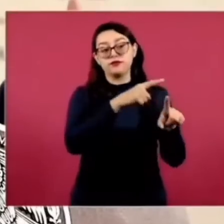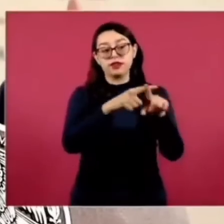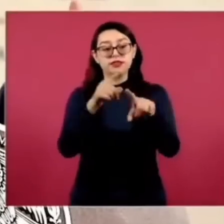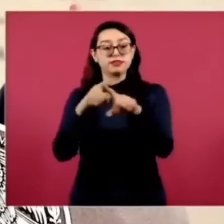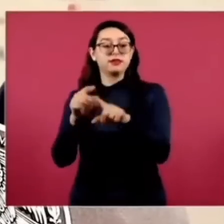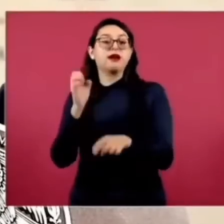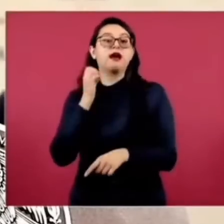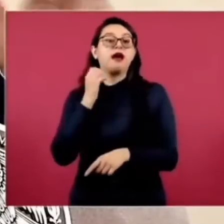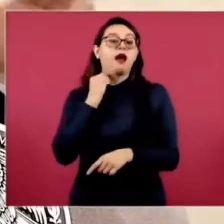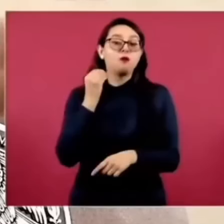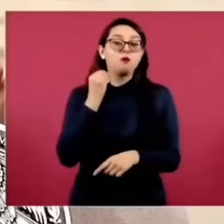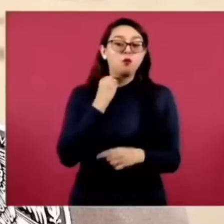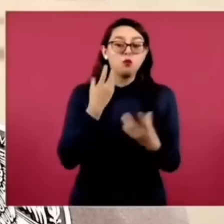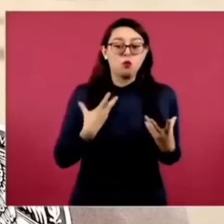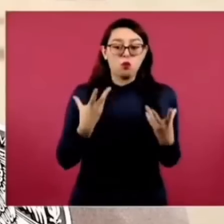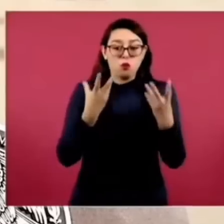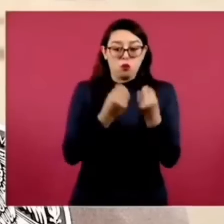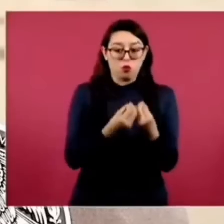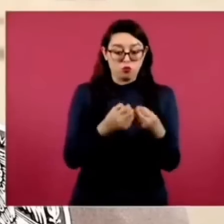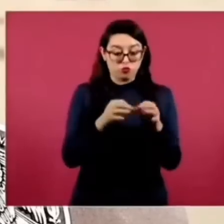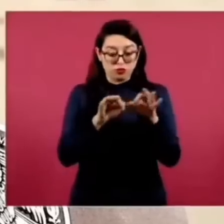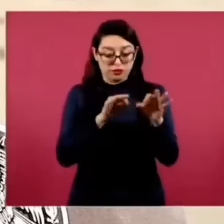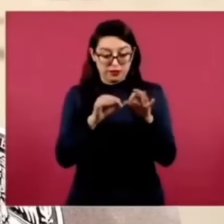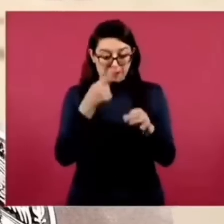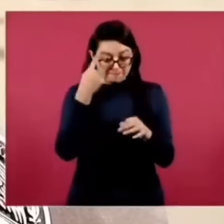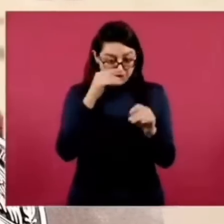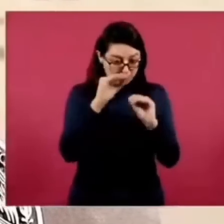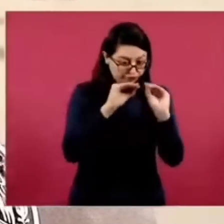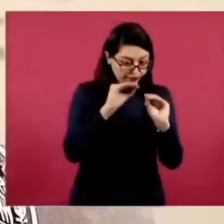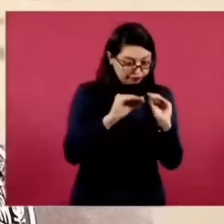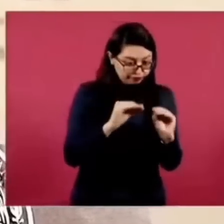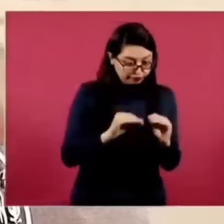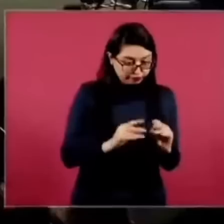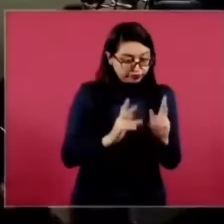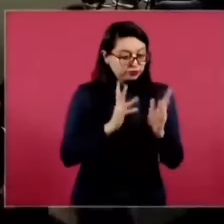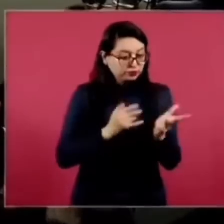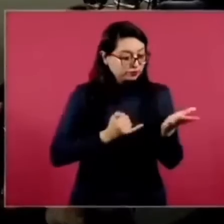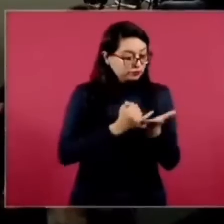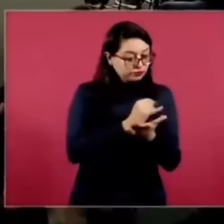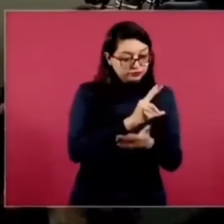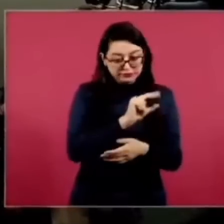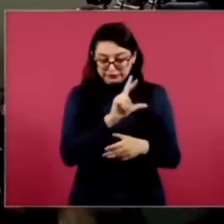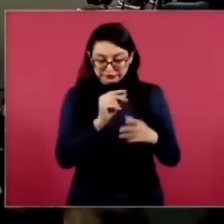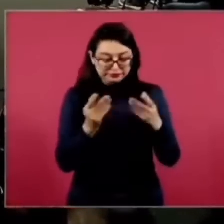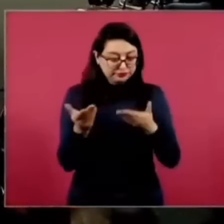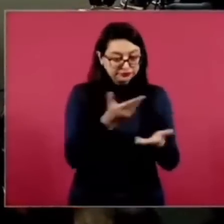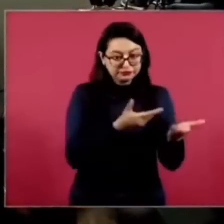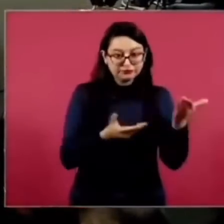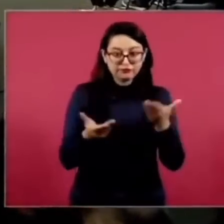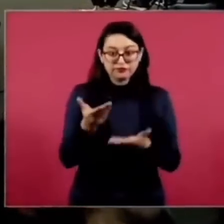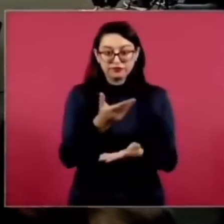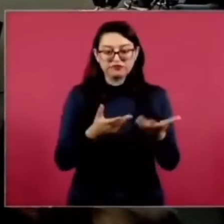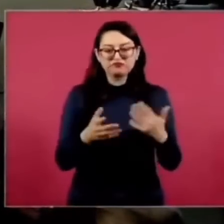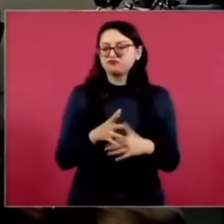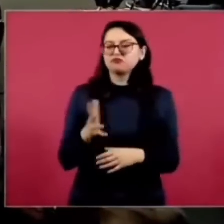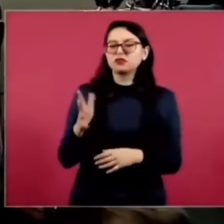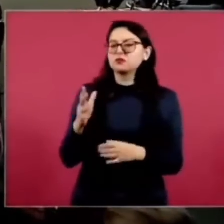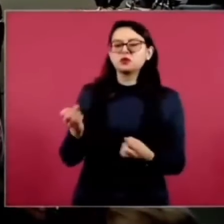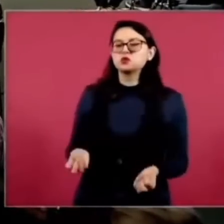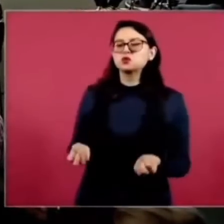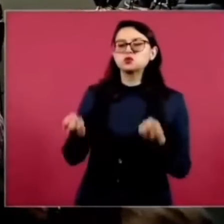de los asuntos y a proyectar las sentencias o las resoluciones o desechamientos que tienen. Este ministro, Es decir,